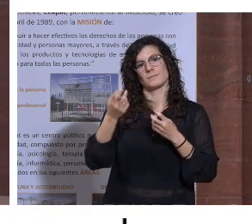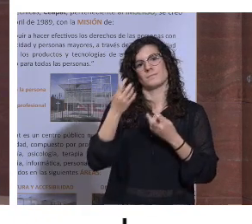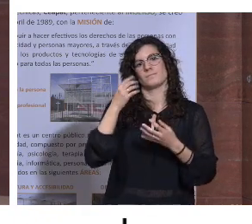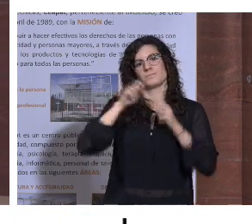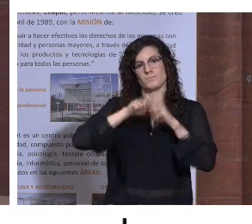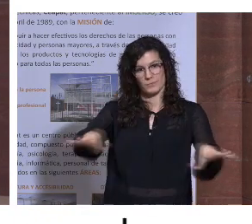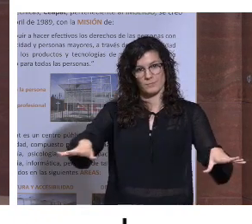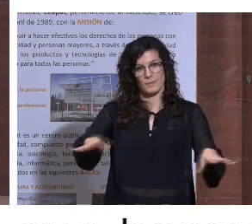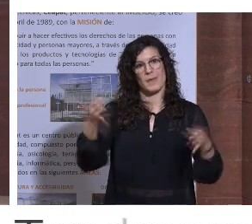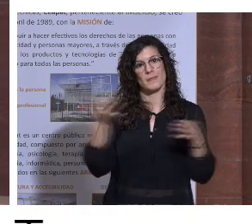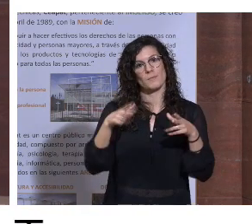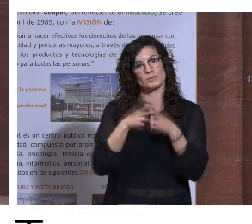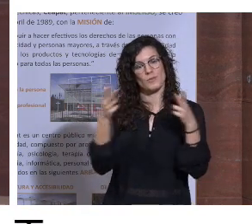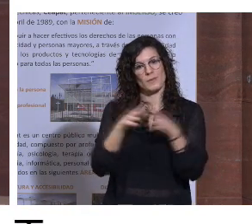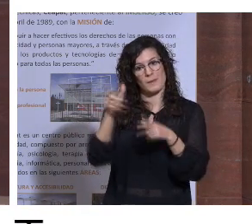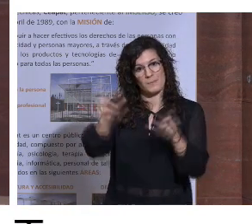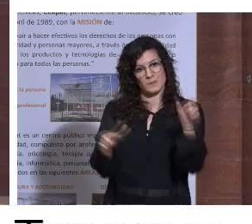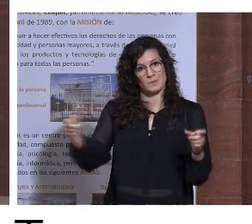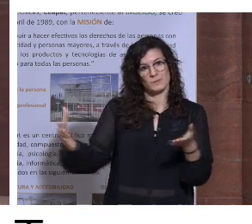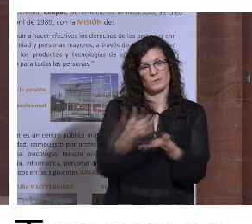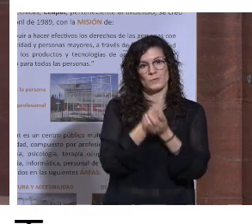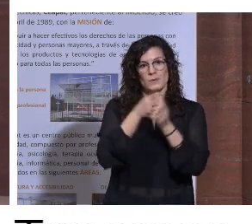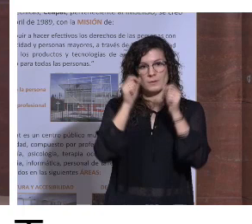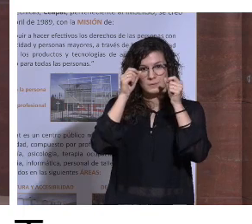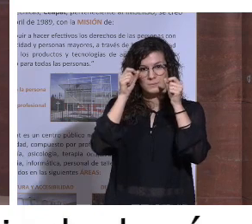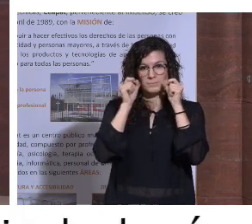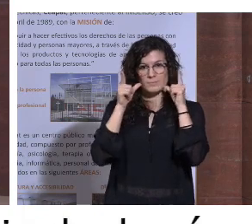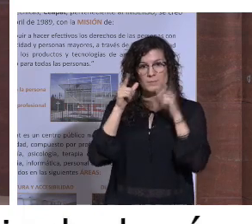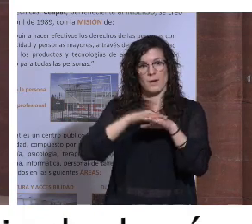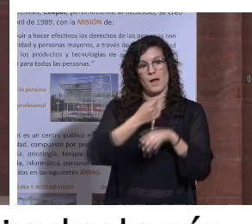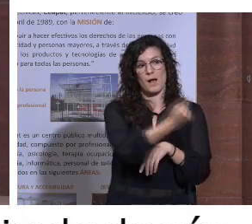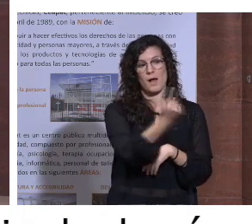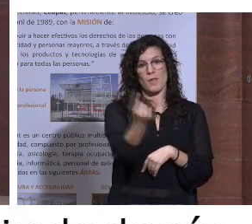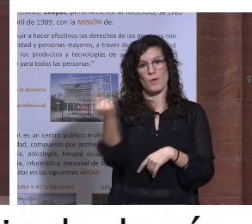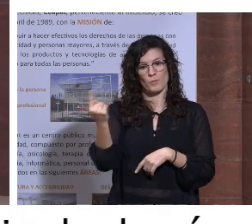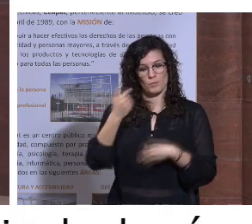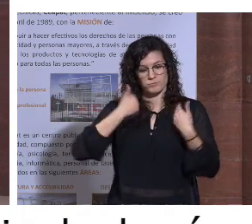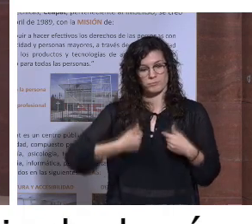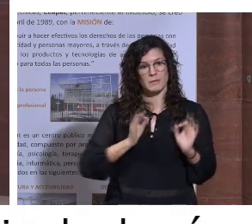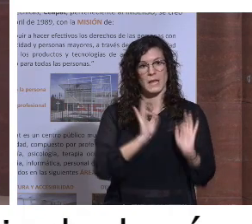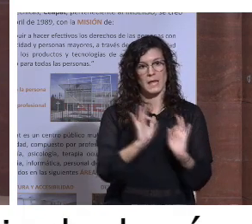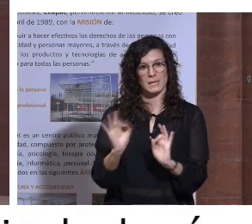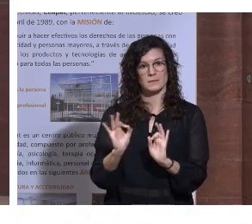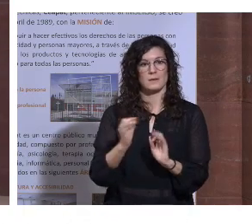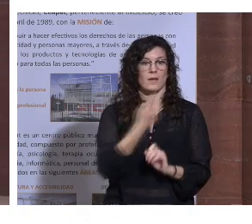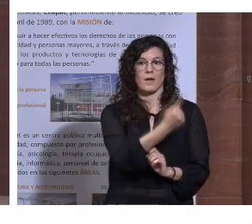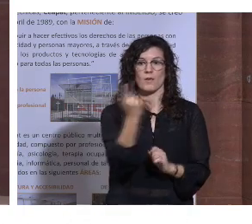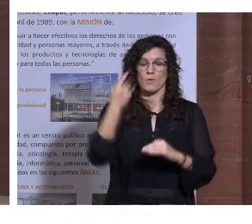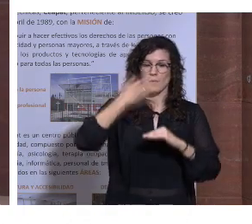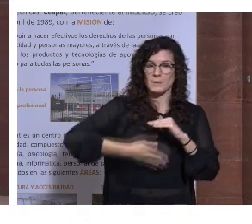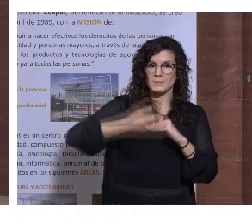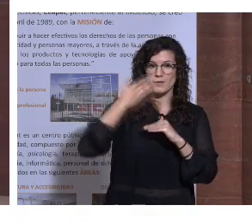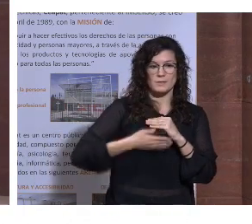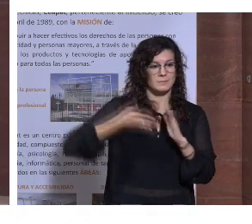la ciudadanía de que cada persona somos como somos y podemos tener limitaciones definitivas